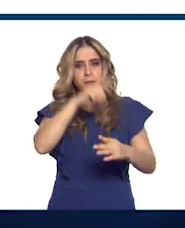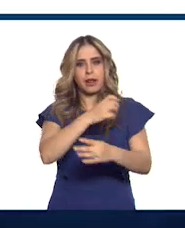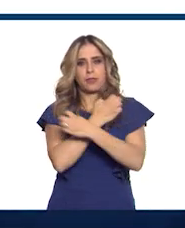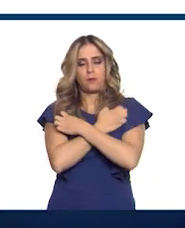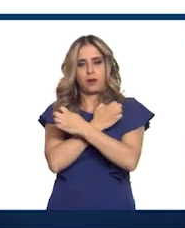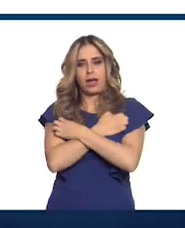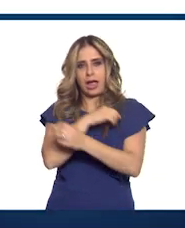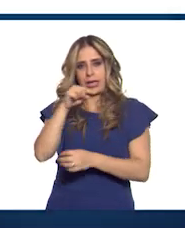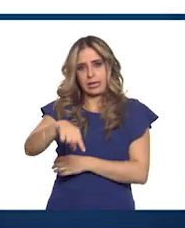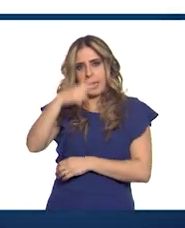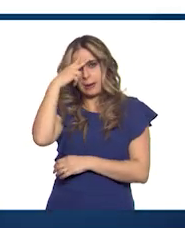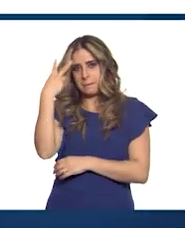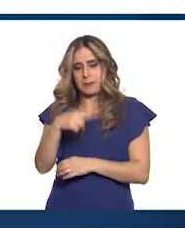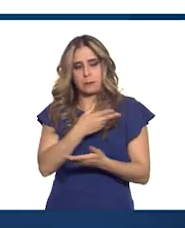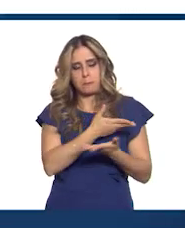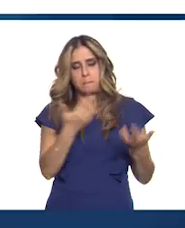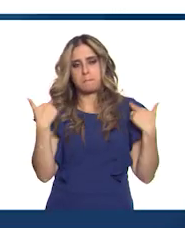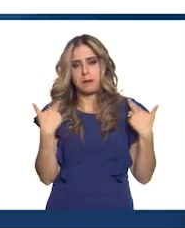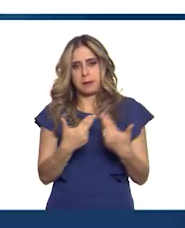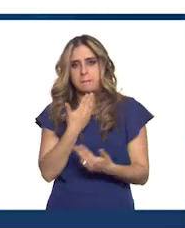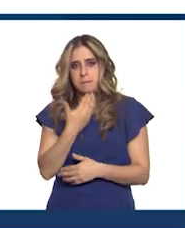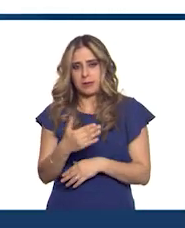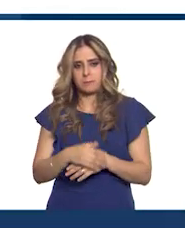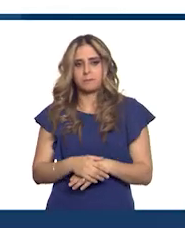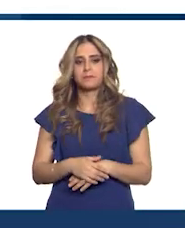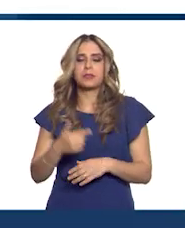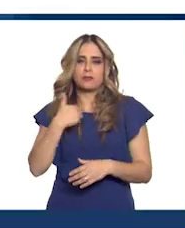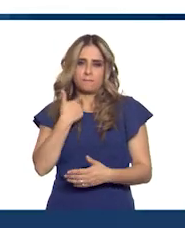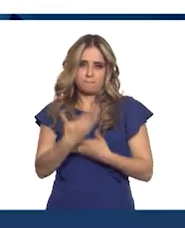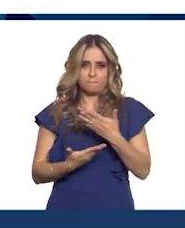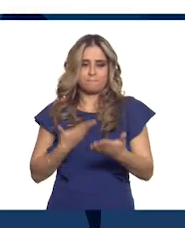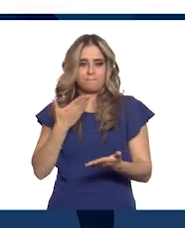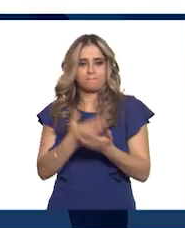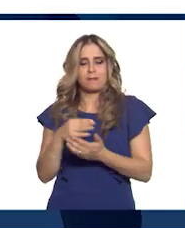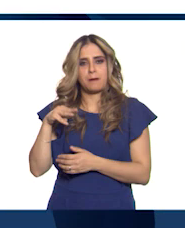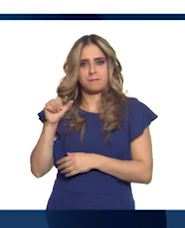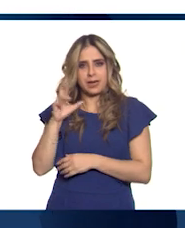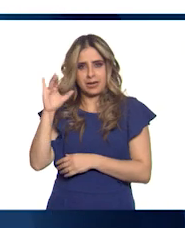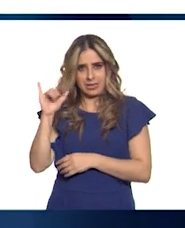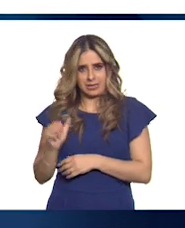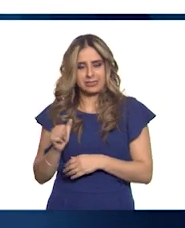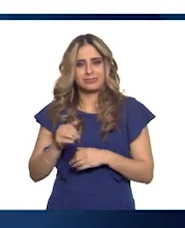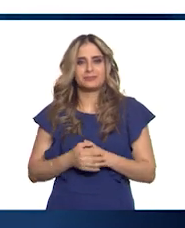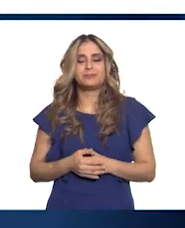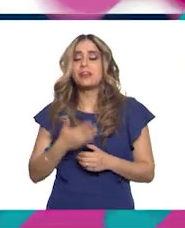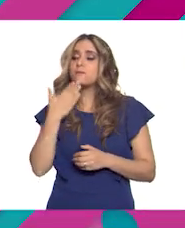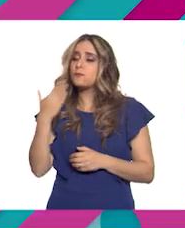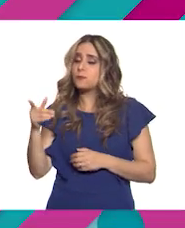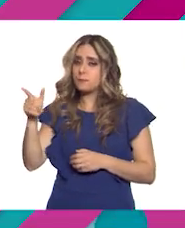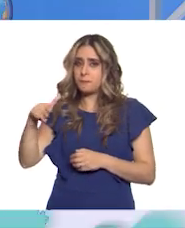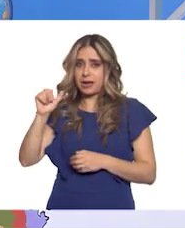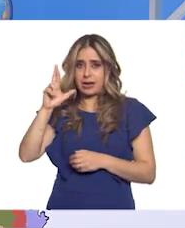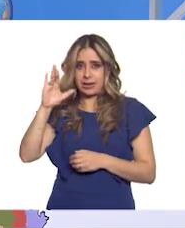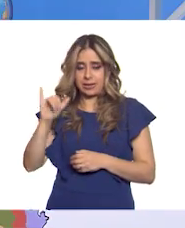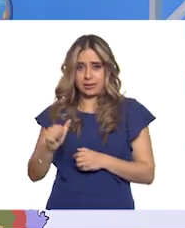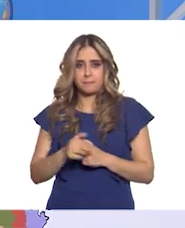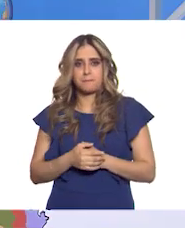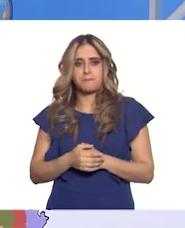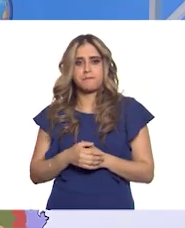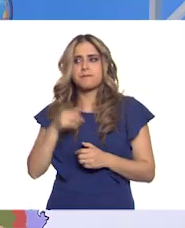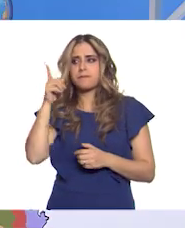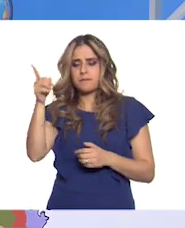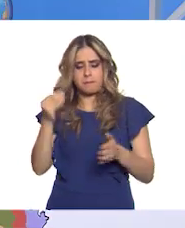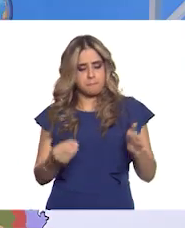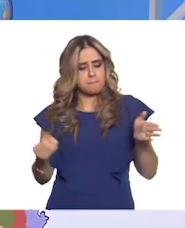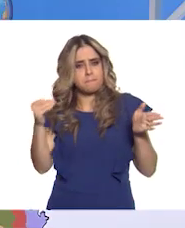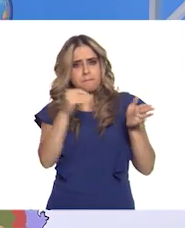México. Atentamente, una servilleta, María Meléndez. Muy bien, María. Veamos qué incluiste